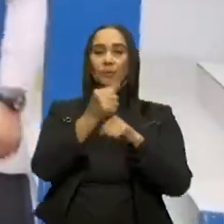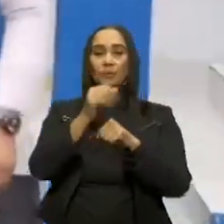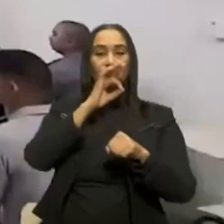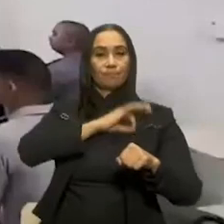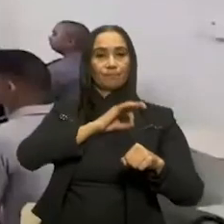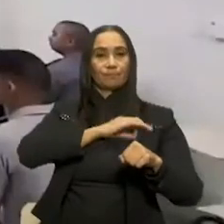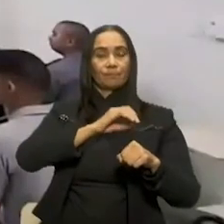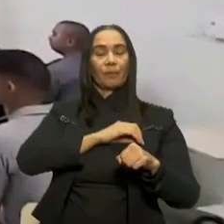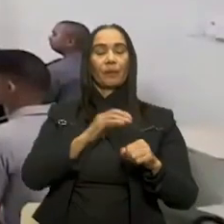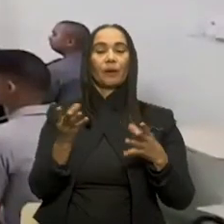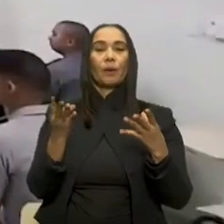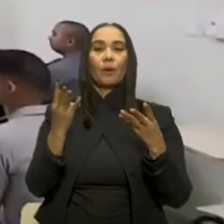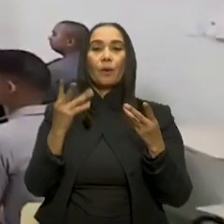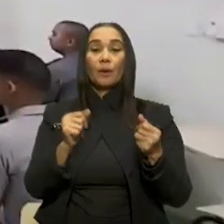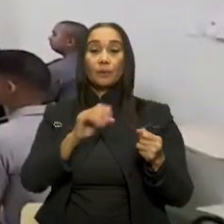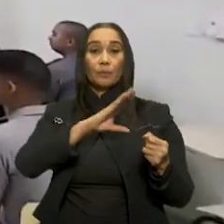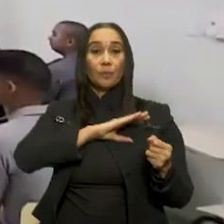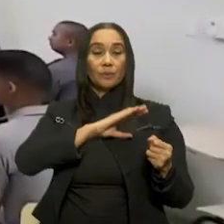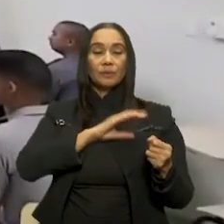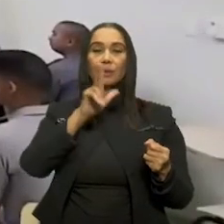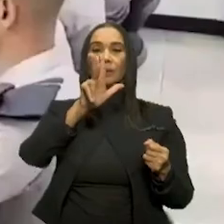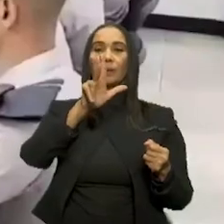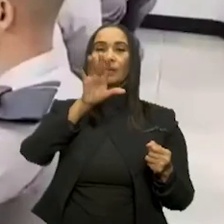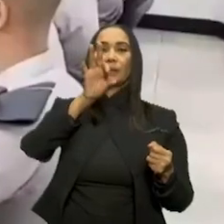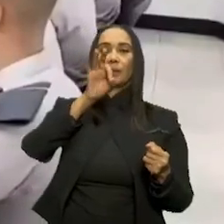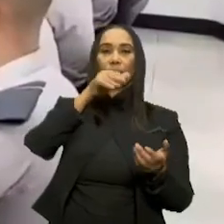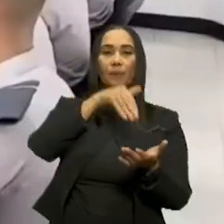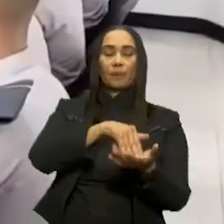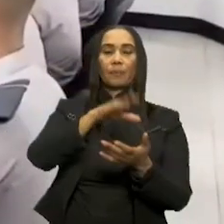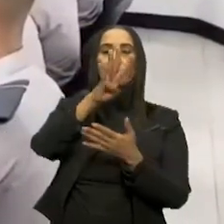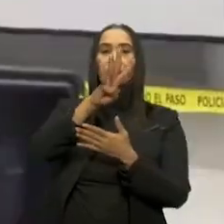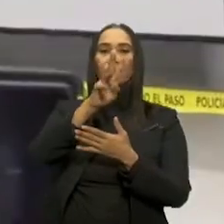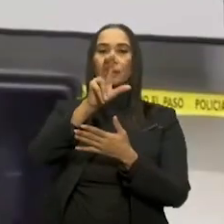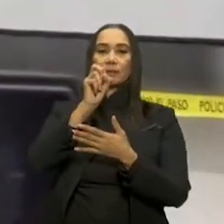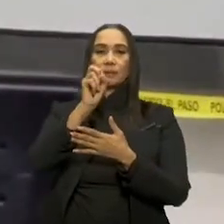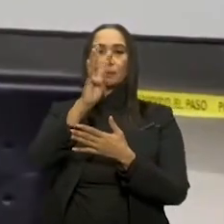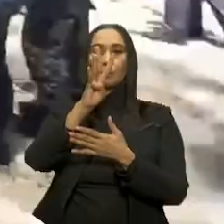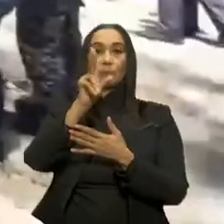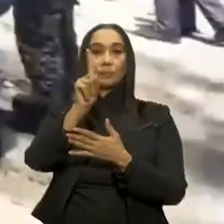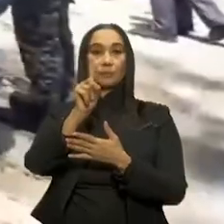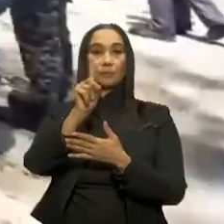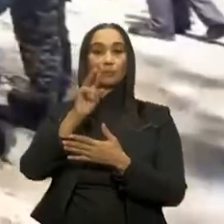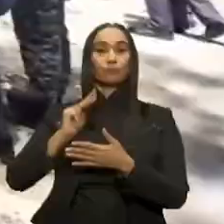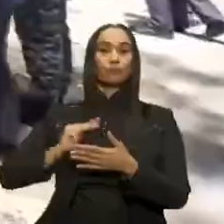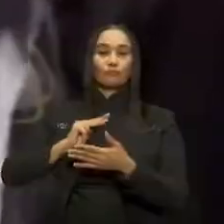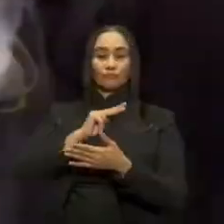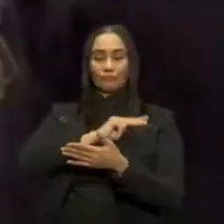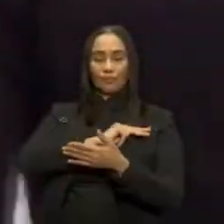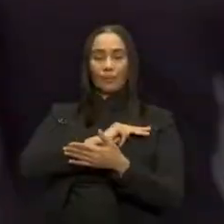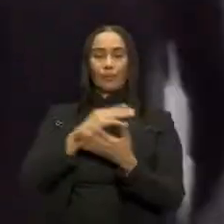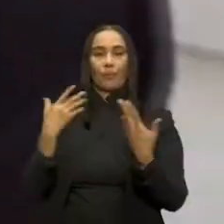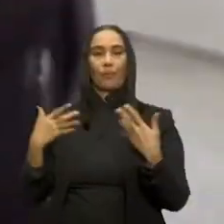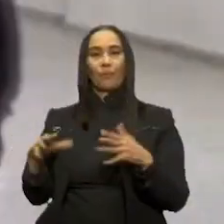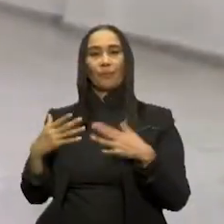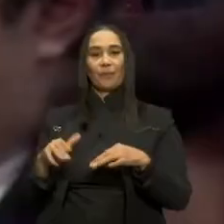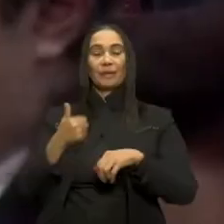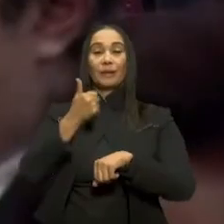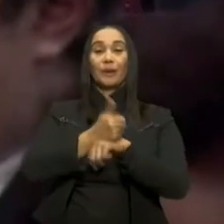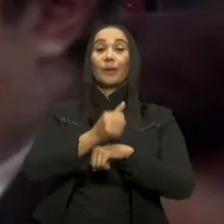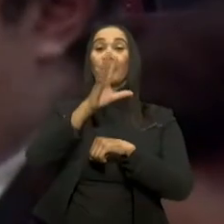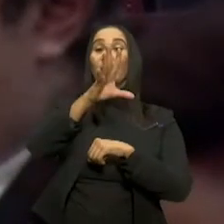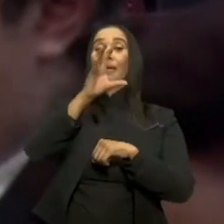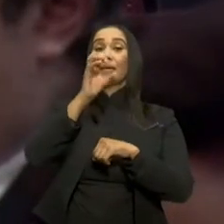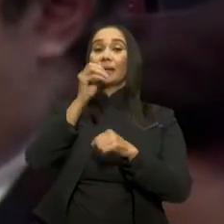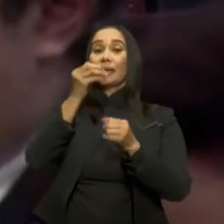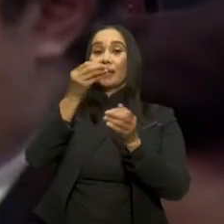beneficiar a una población policial de 9341 miembros esto nos coloca ya en los